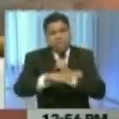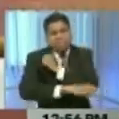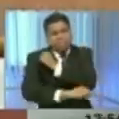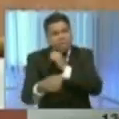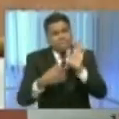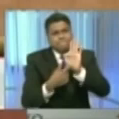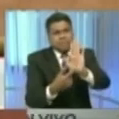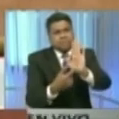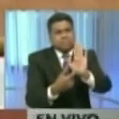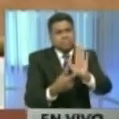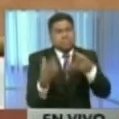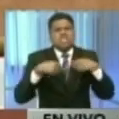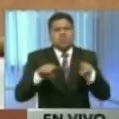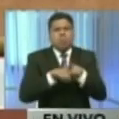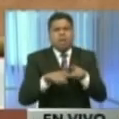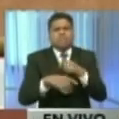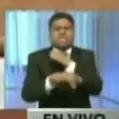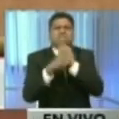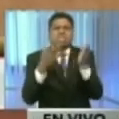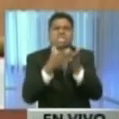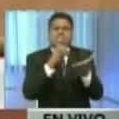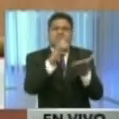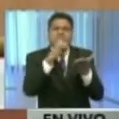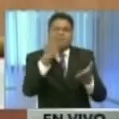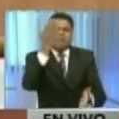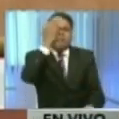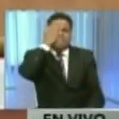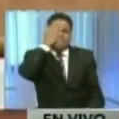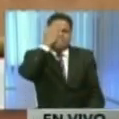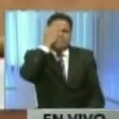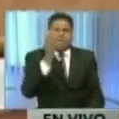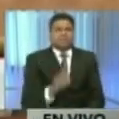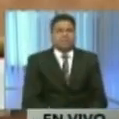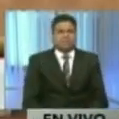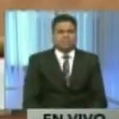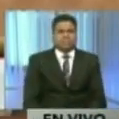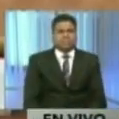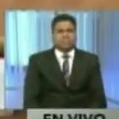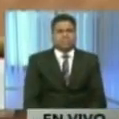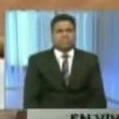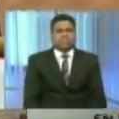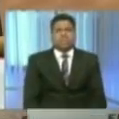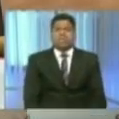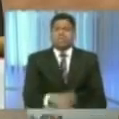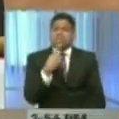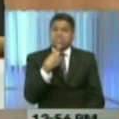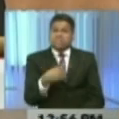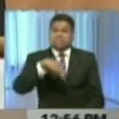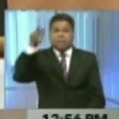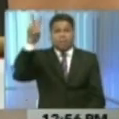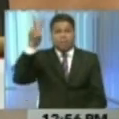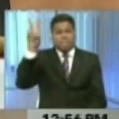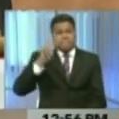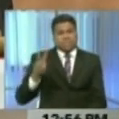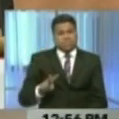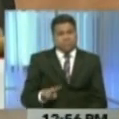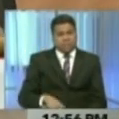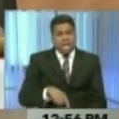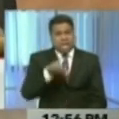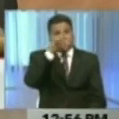hace señalamientos sobre Venezuela y su fuente son tweets de la